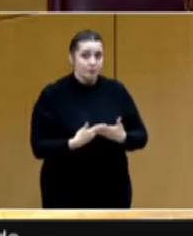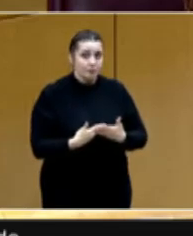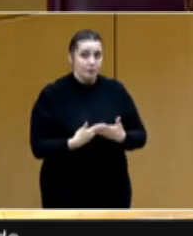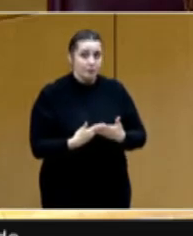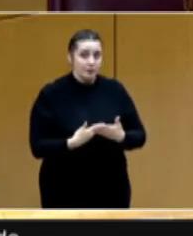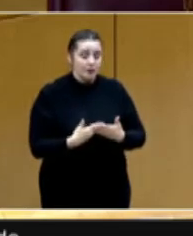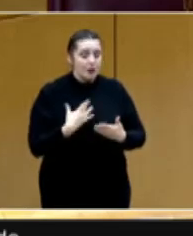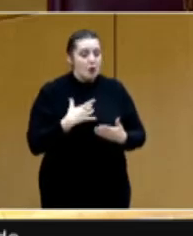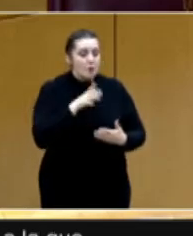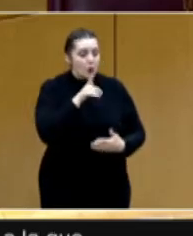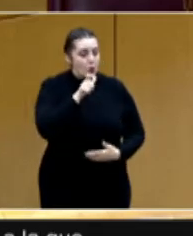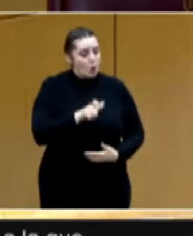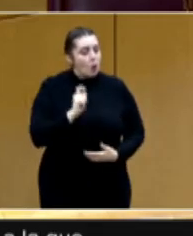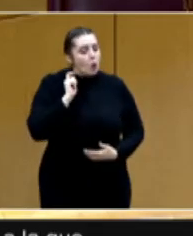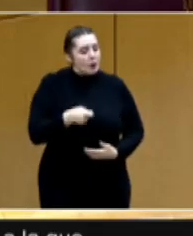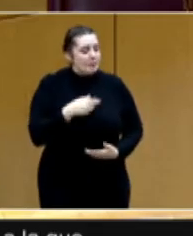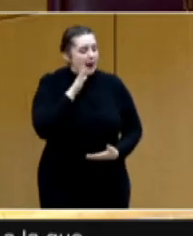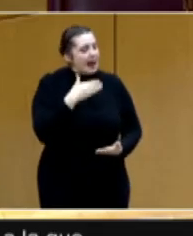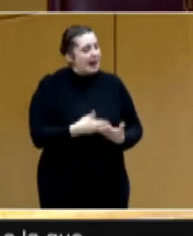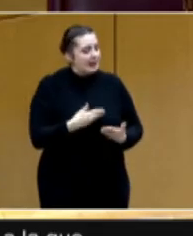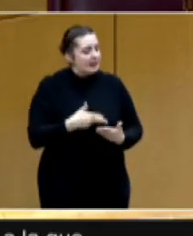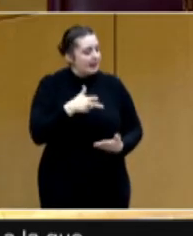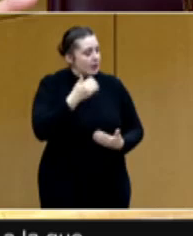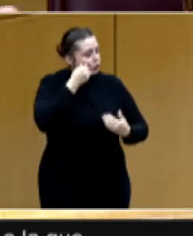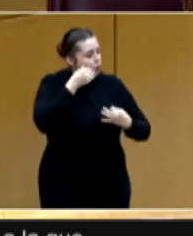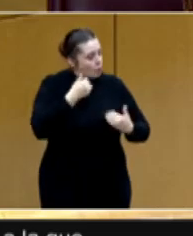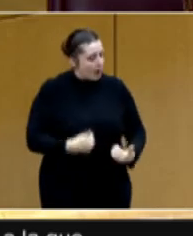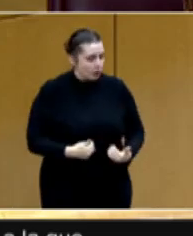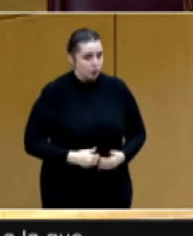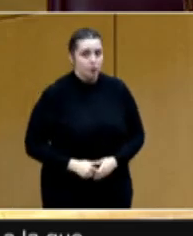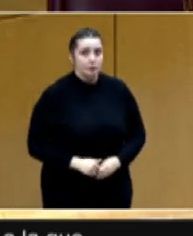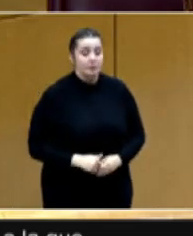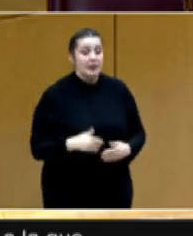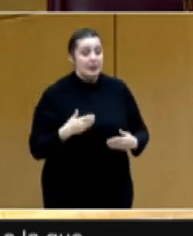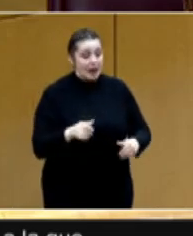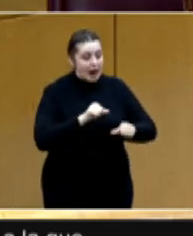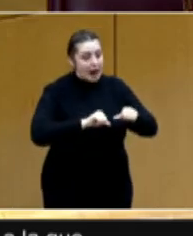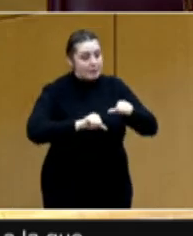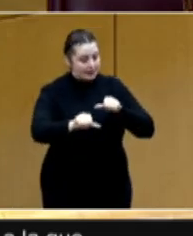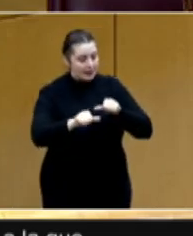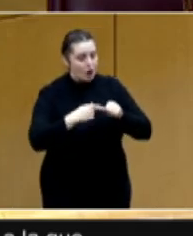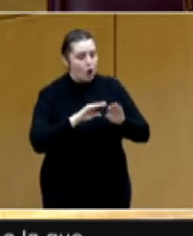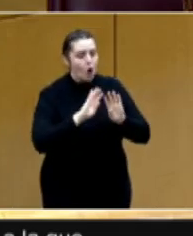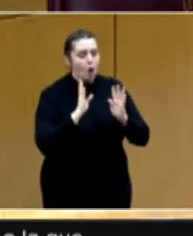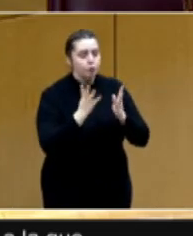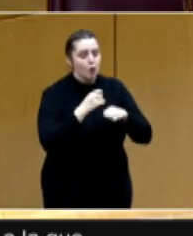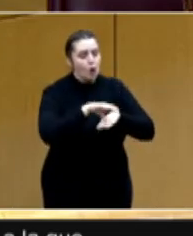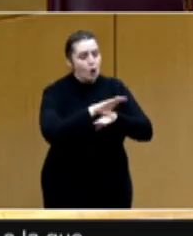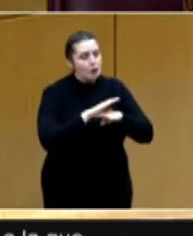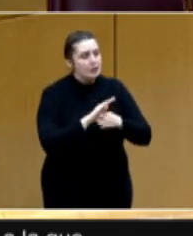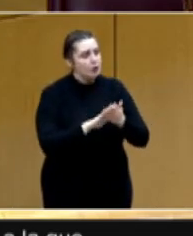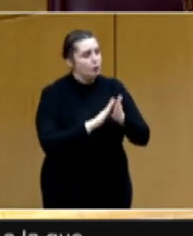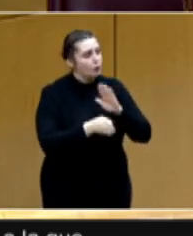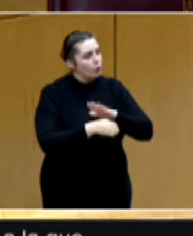garante de los Derechos Humanos Bueno pues a partir de ahí el consejo ha continuado en la labor de especialización